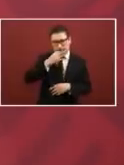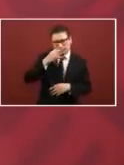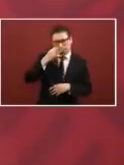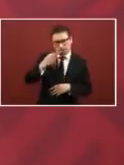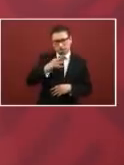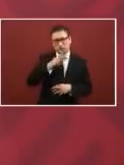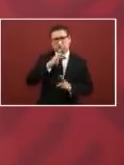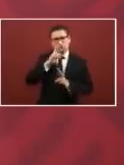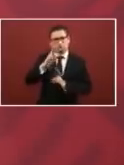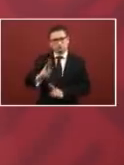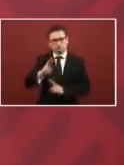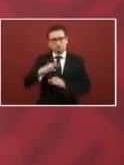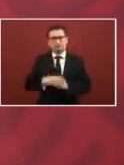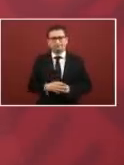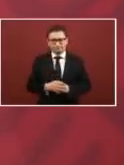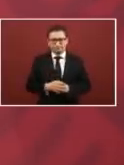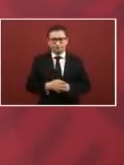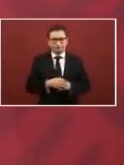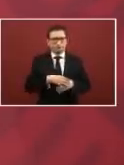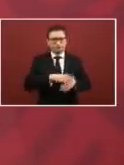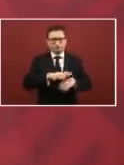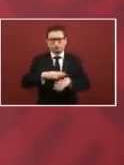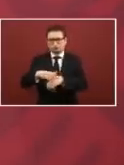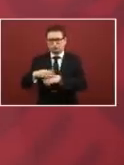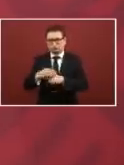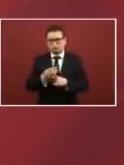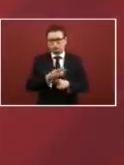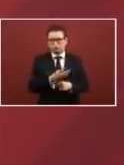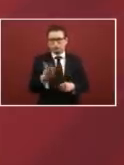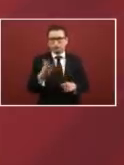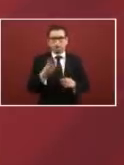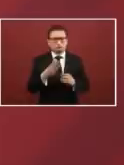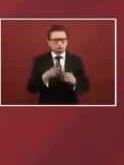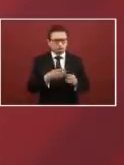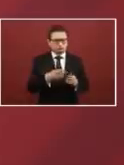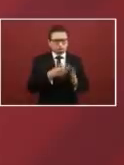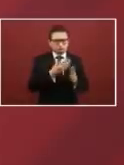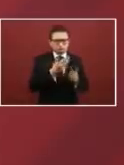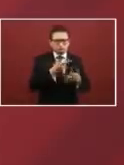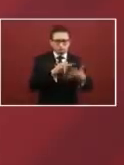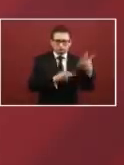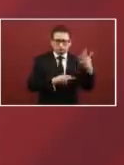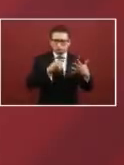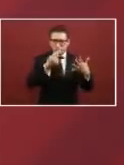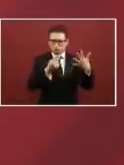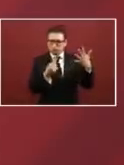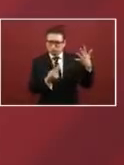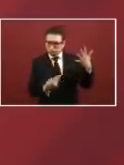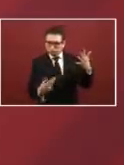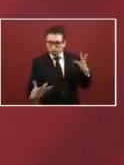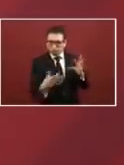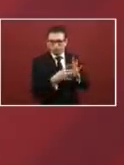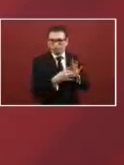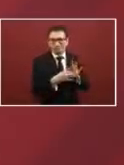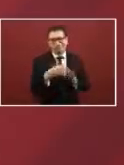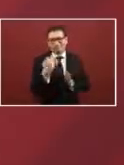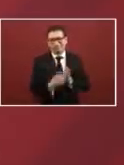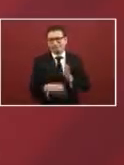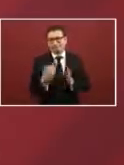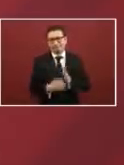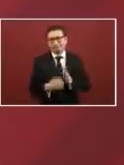se declaró desierta por incumplimiento a las propias bases que se emitieron para dicha